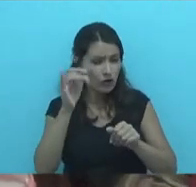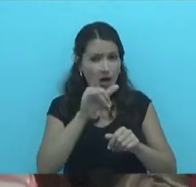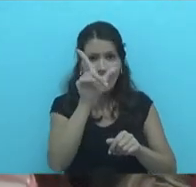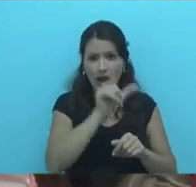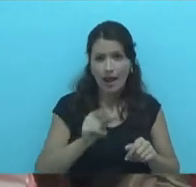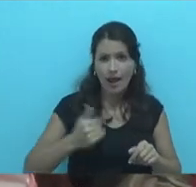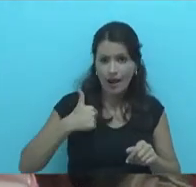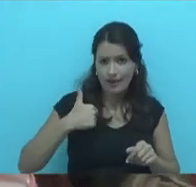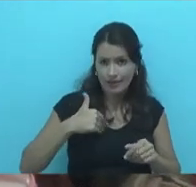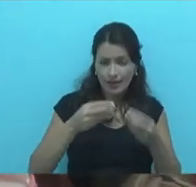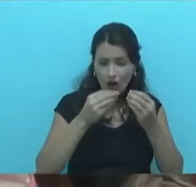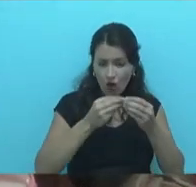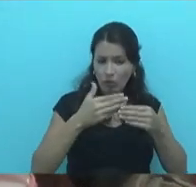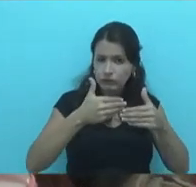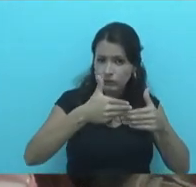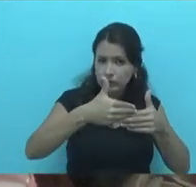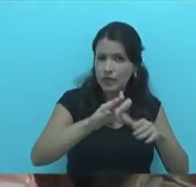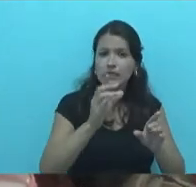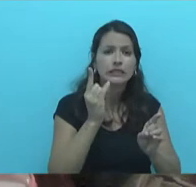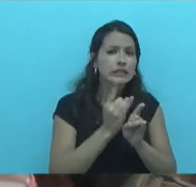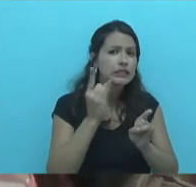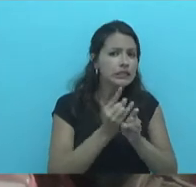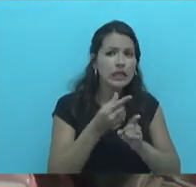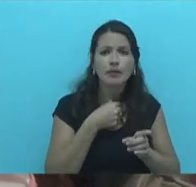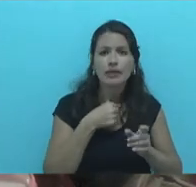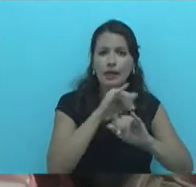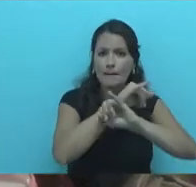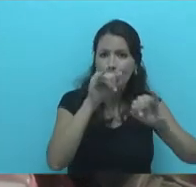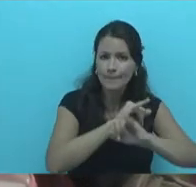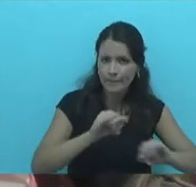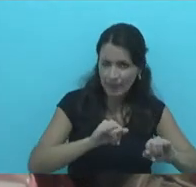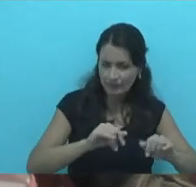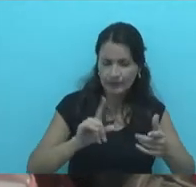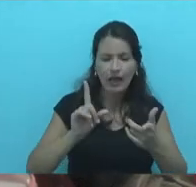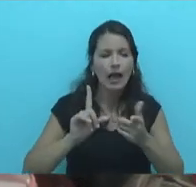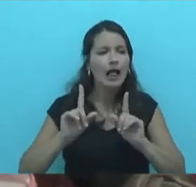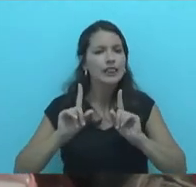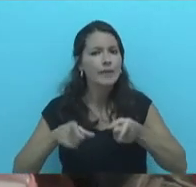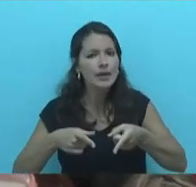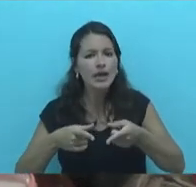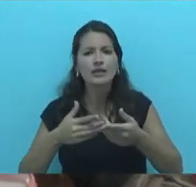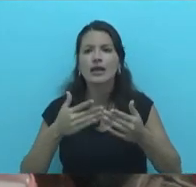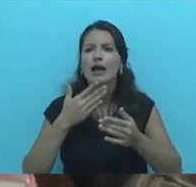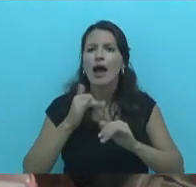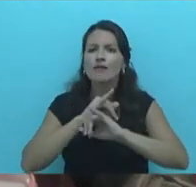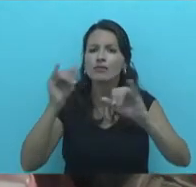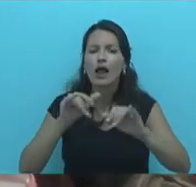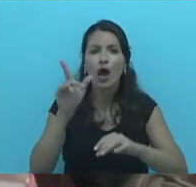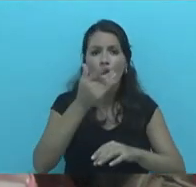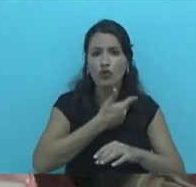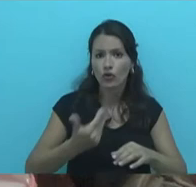un llamamiento a nuestro gobierno y a todos los gobiernos de América Latina